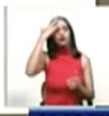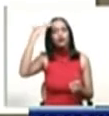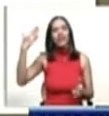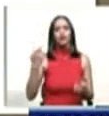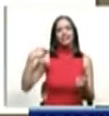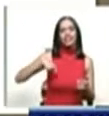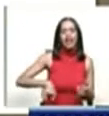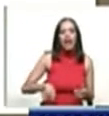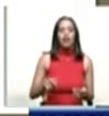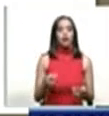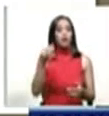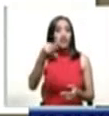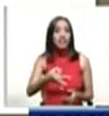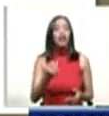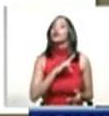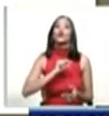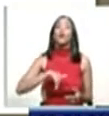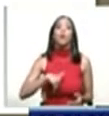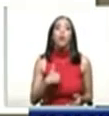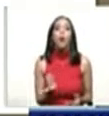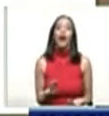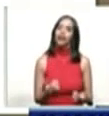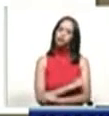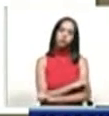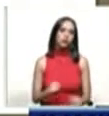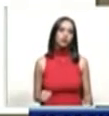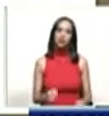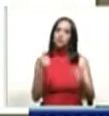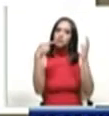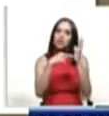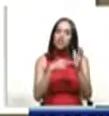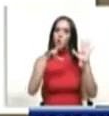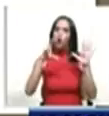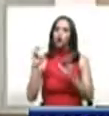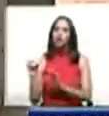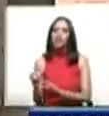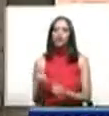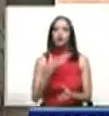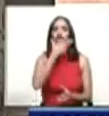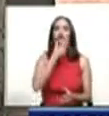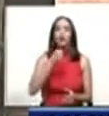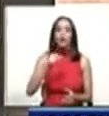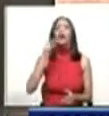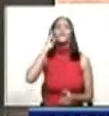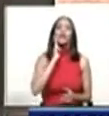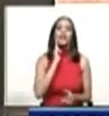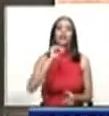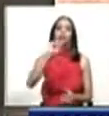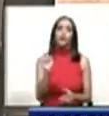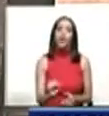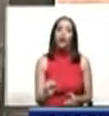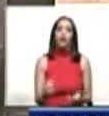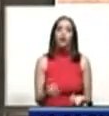salario, ¿verdad? No puede ser posible que cueste 1.800 bolívares soberanos un kilo de pimentón, hermano.